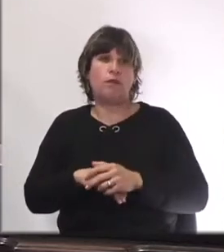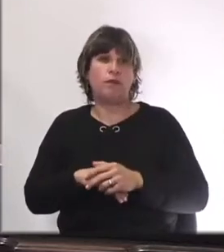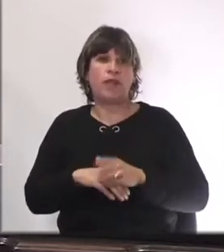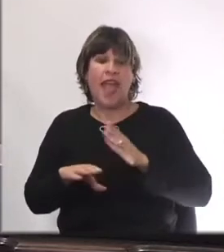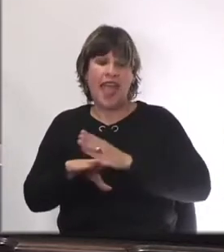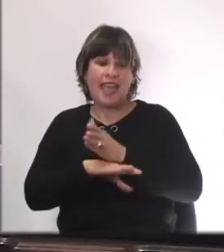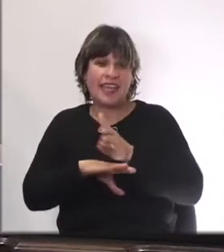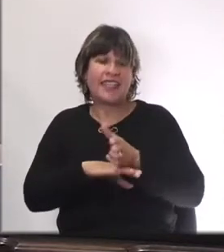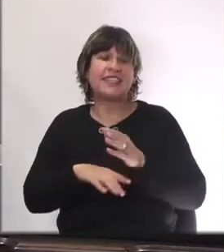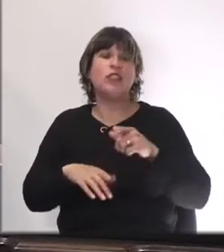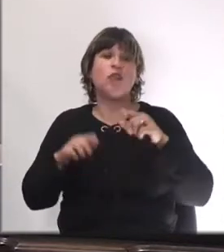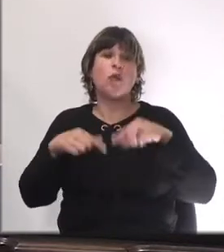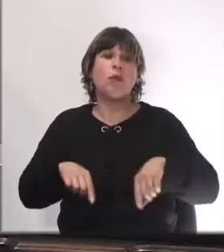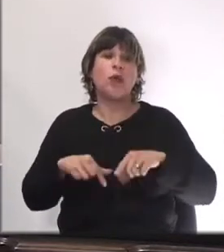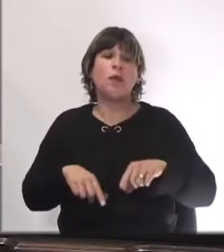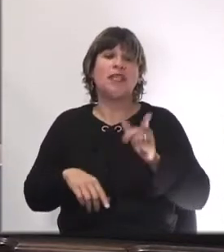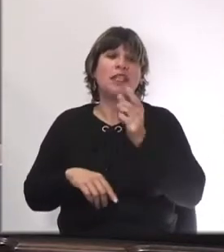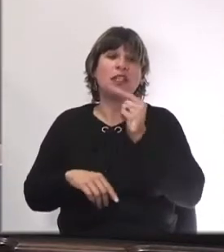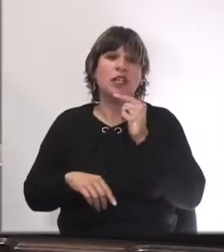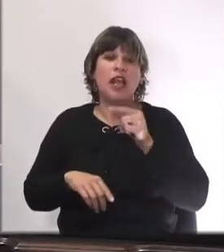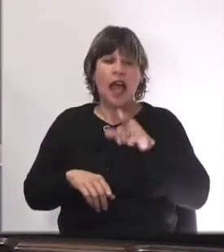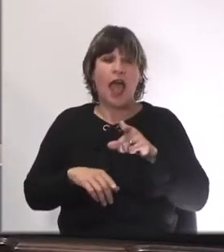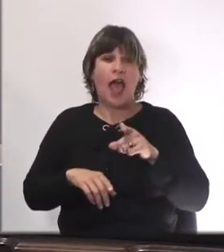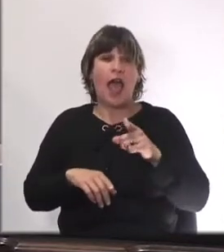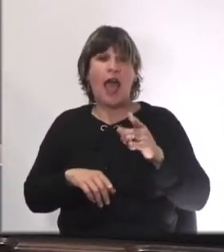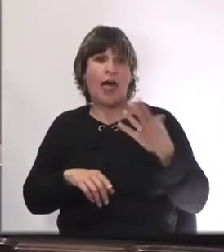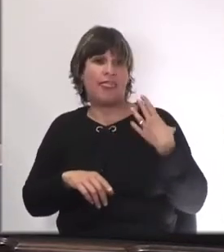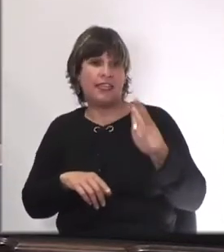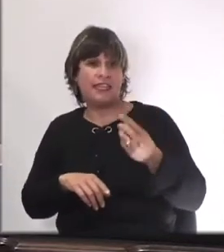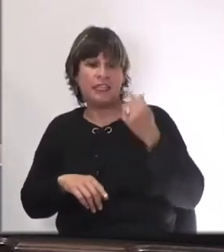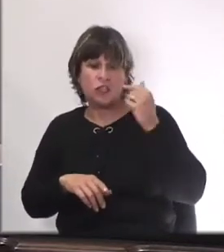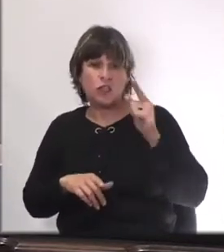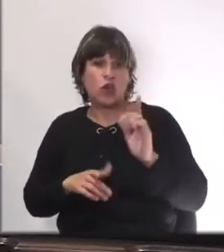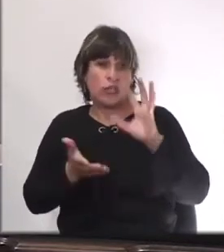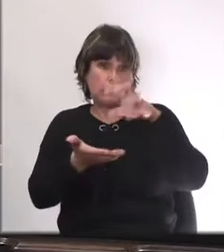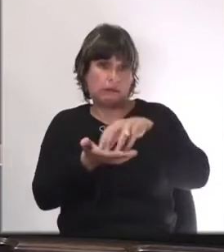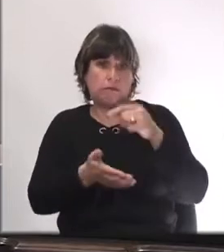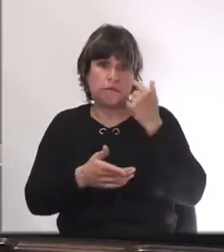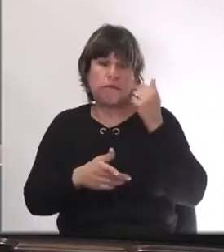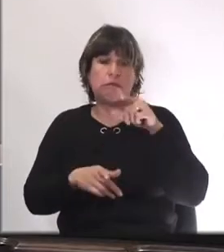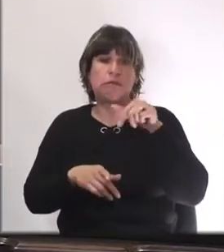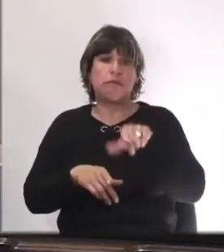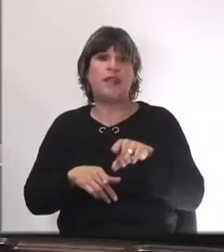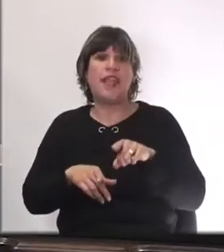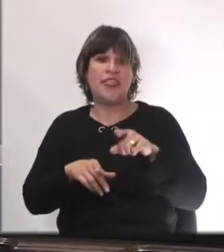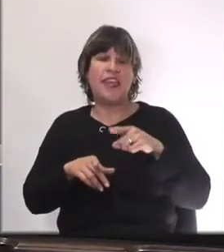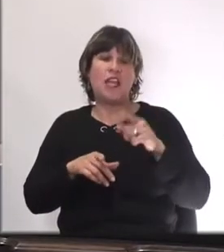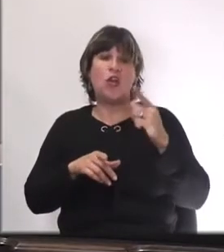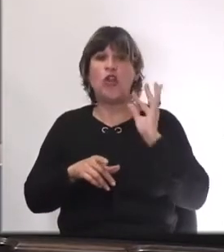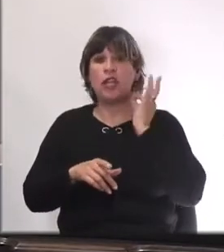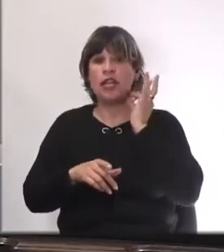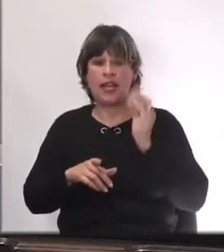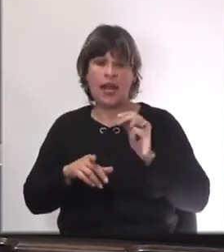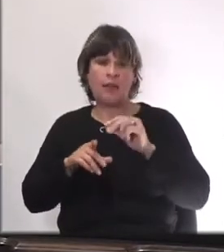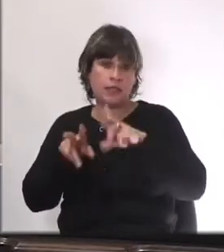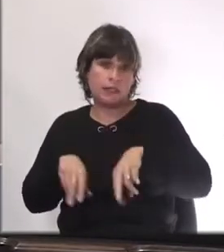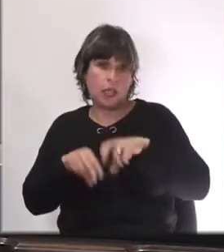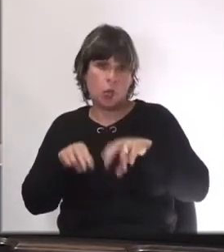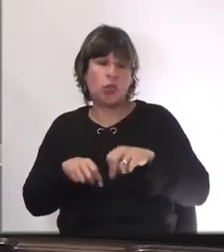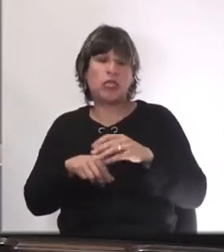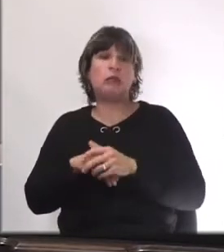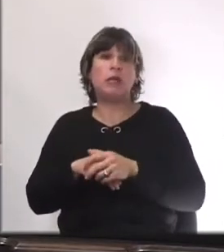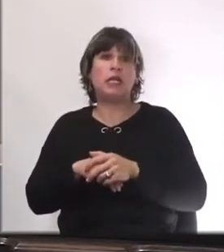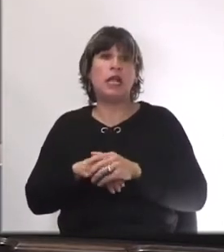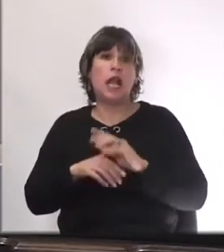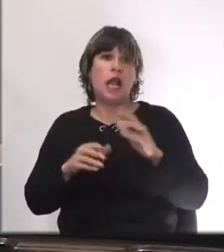por parte del Ministerio del Interior a las direcciones de los autocultivadores y de los clubes canábicos,